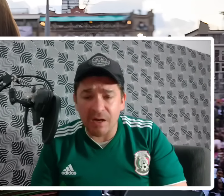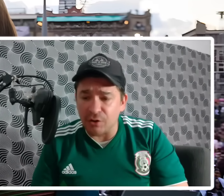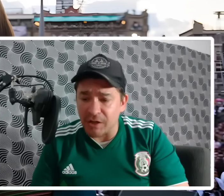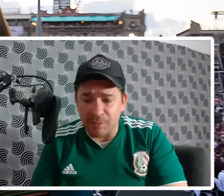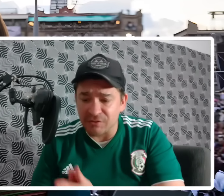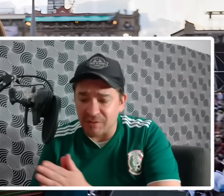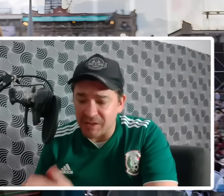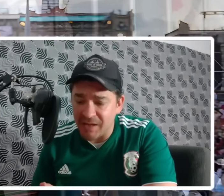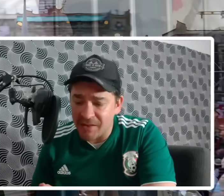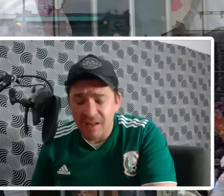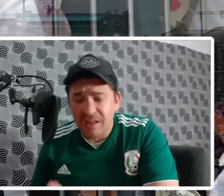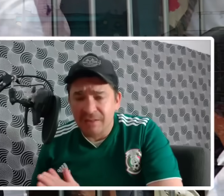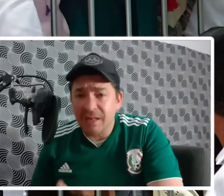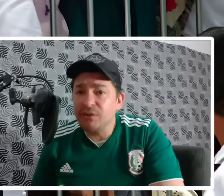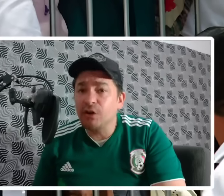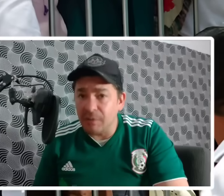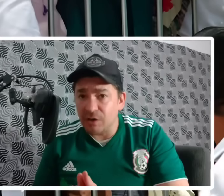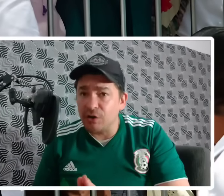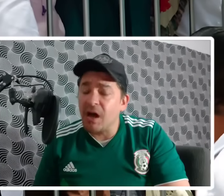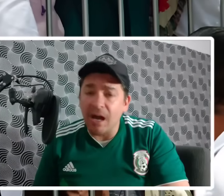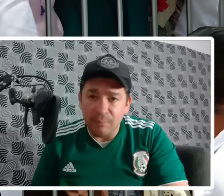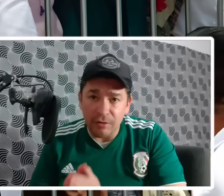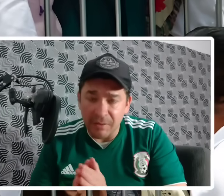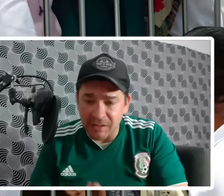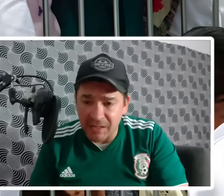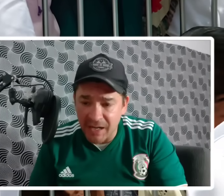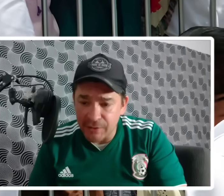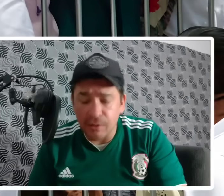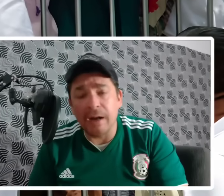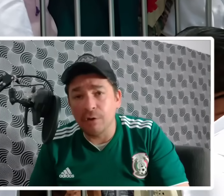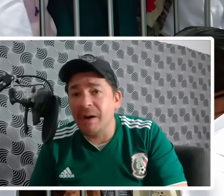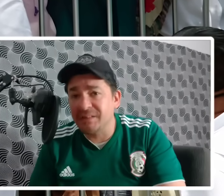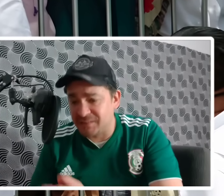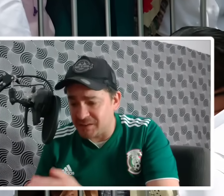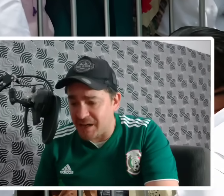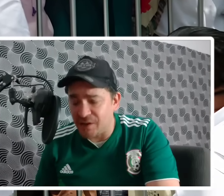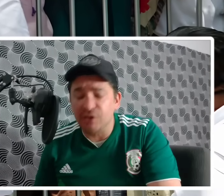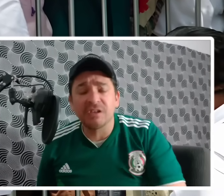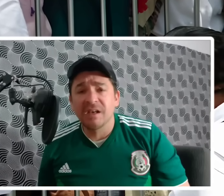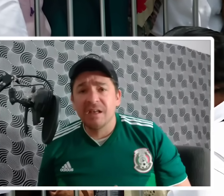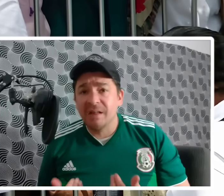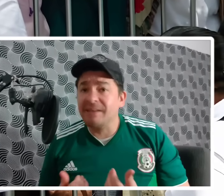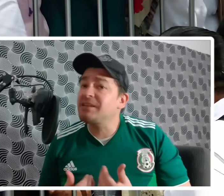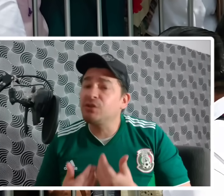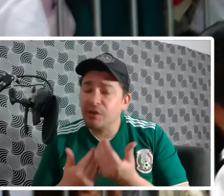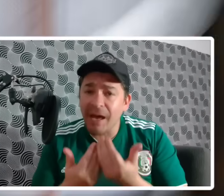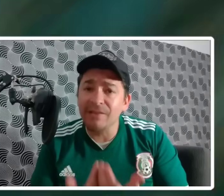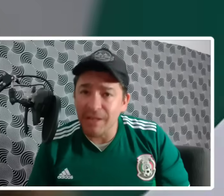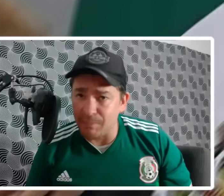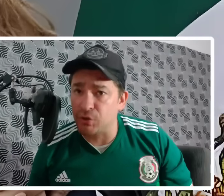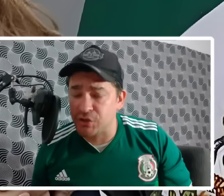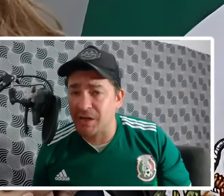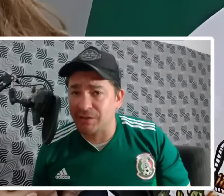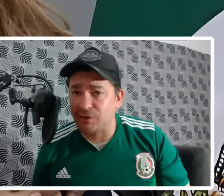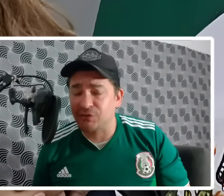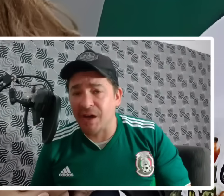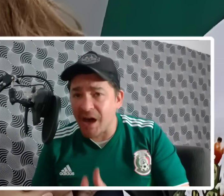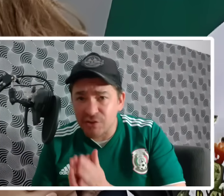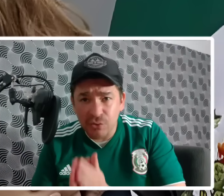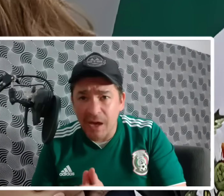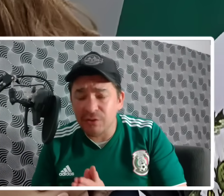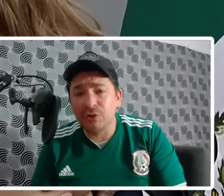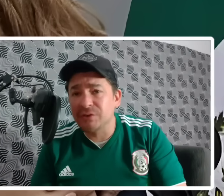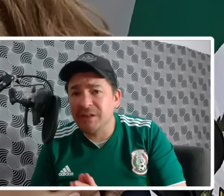esfuerzo, trabajo, responsabilidad, dando lo mejor al pueblo mexicano, a los más necesitados, haciendo grandes